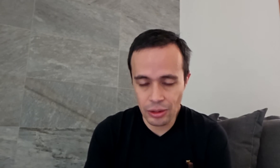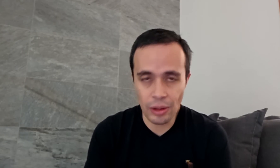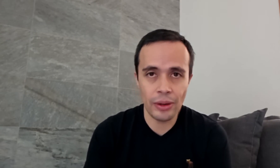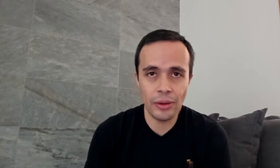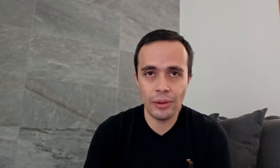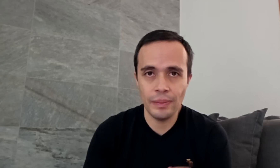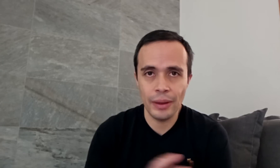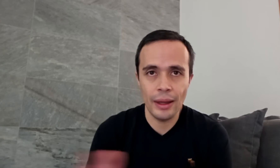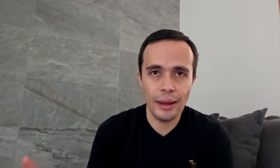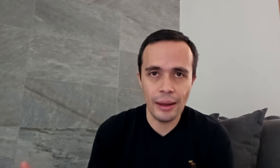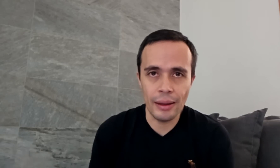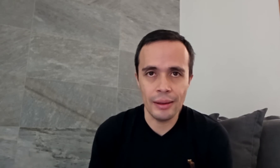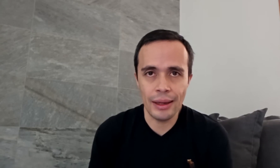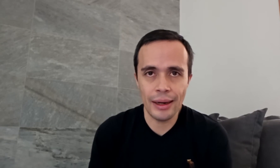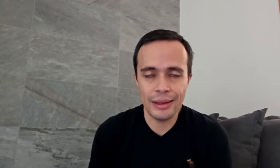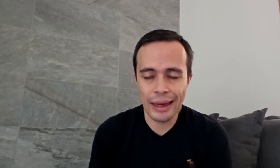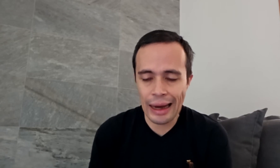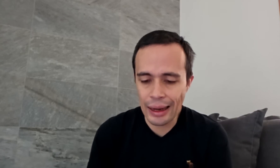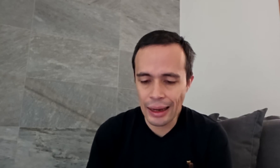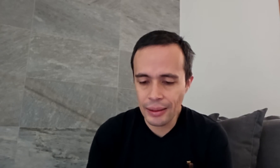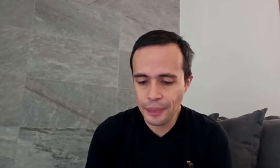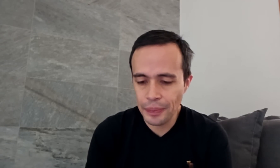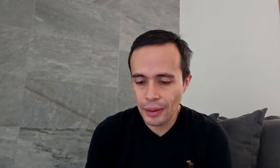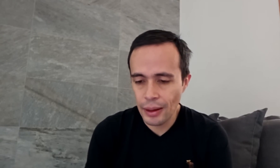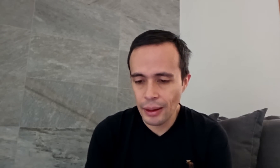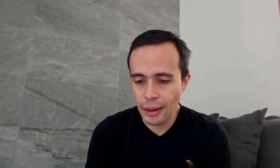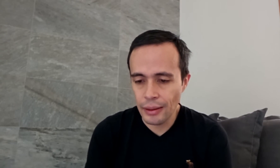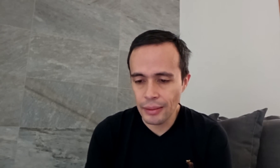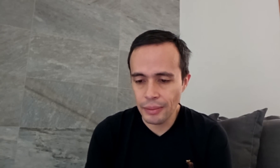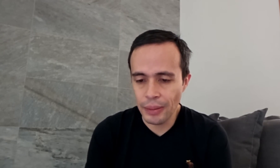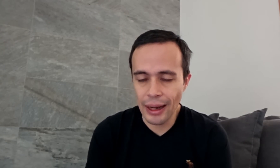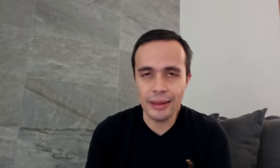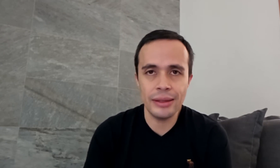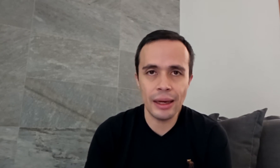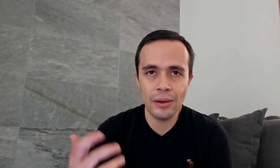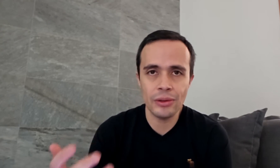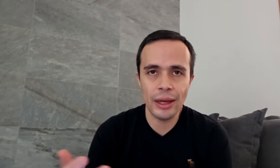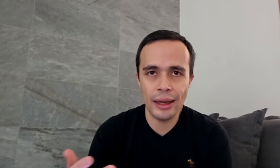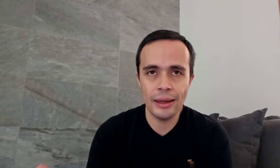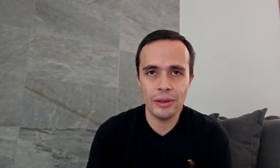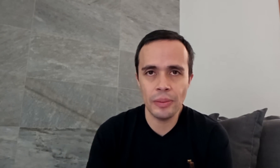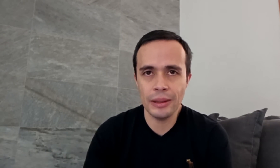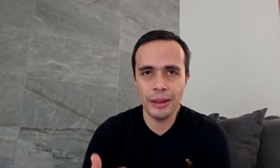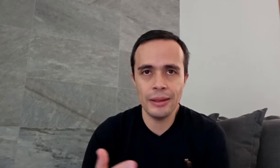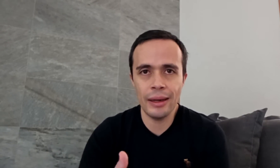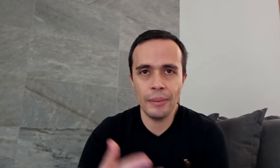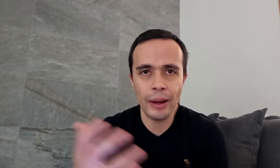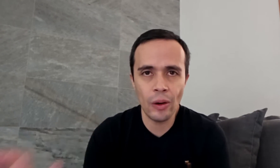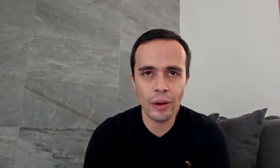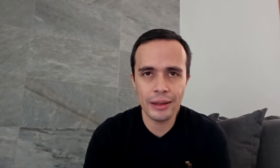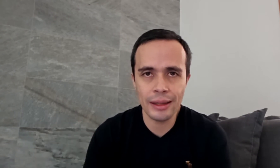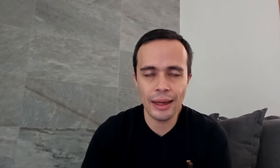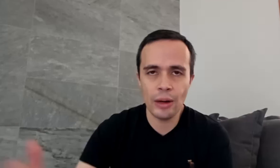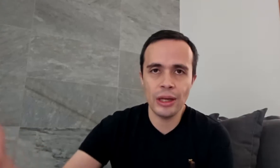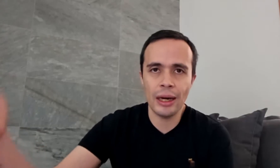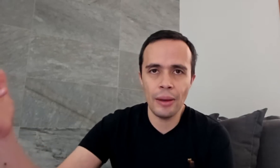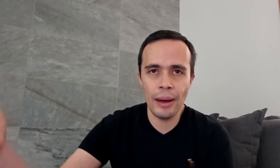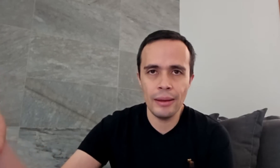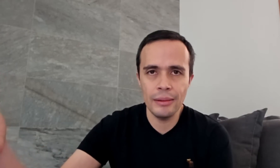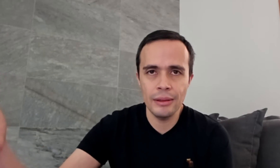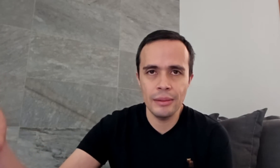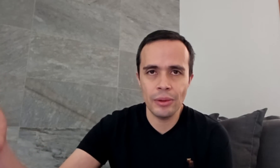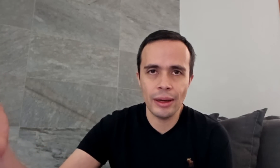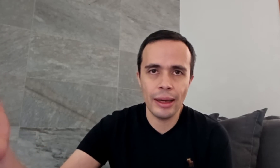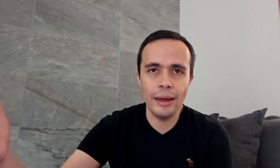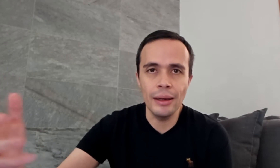y los convirtió en trenes de carga, eh, para decirnos que supuestamente era mejor rescatar a los de